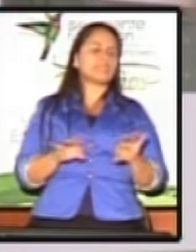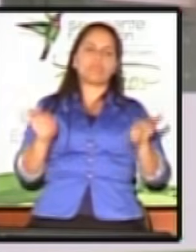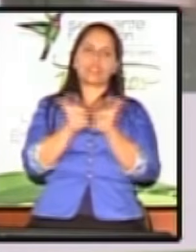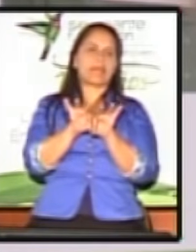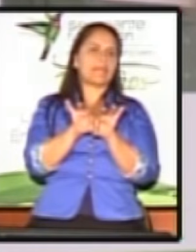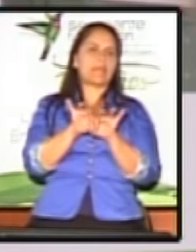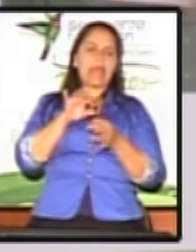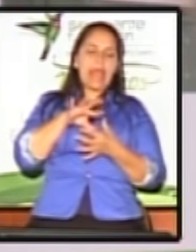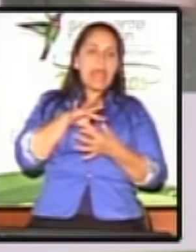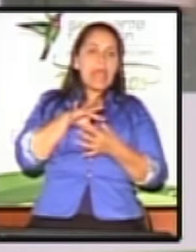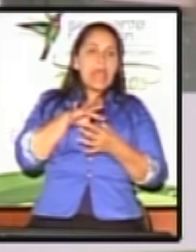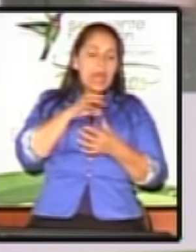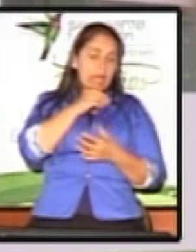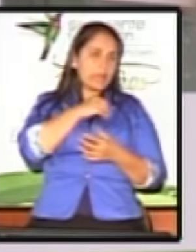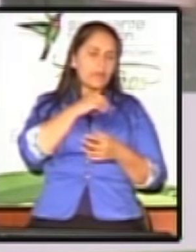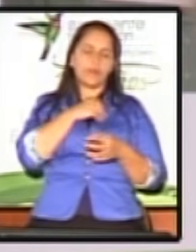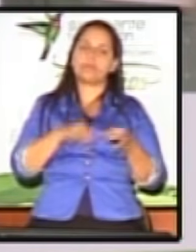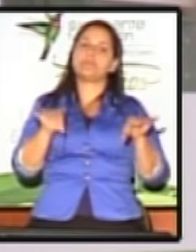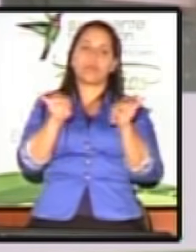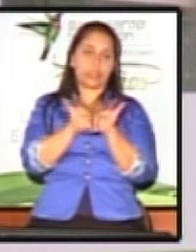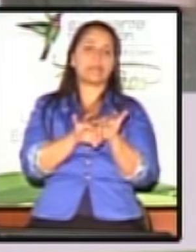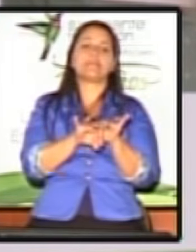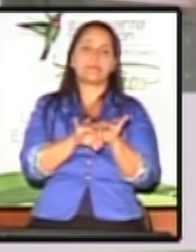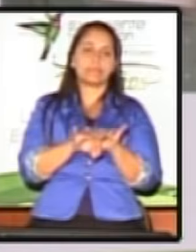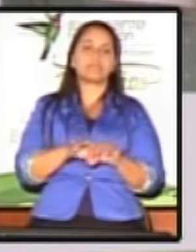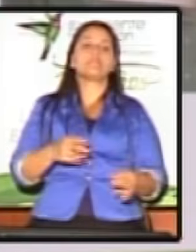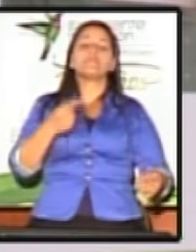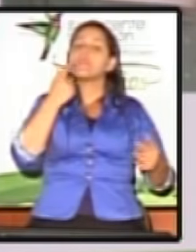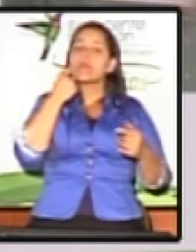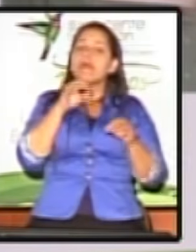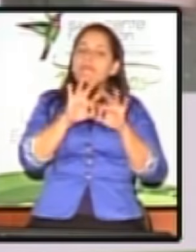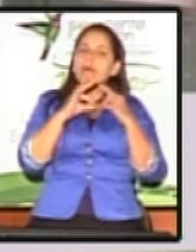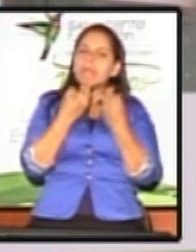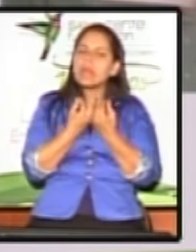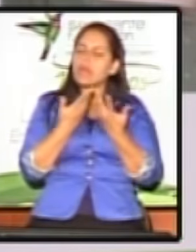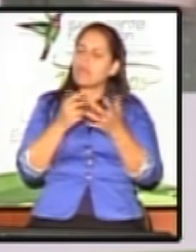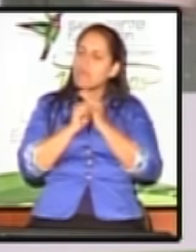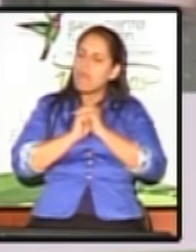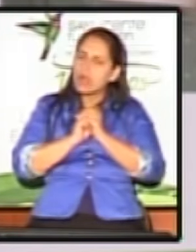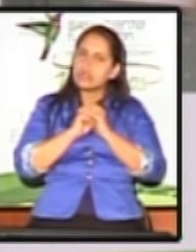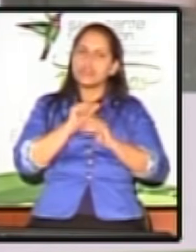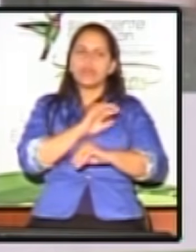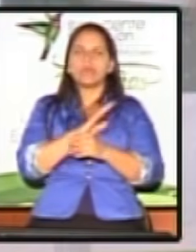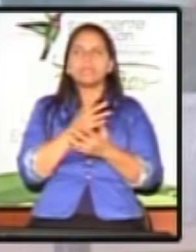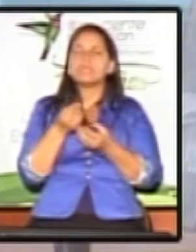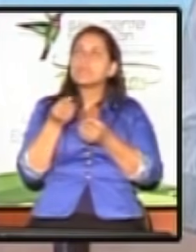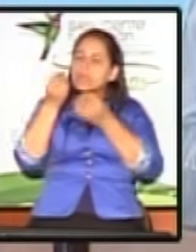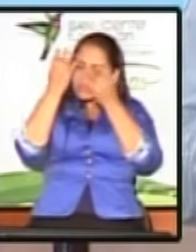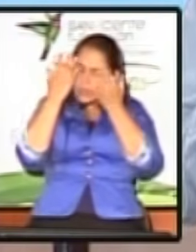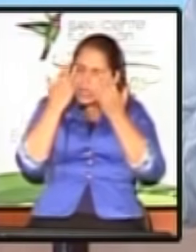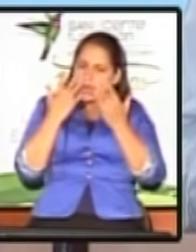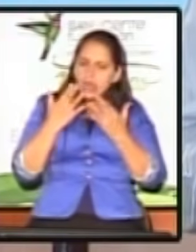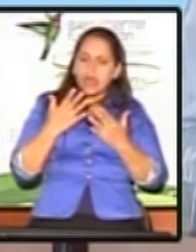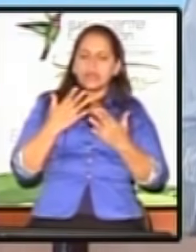hay humanismo sin trascendencia. Y es muy importante como familia y como cuidadores